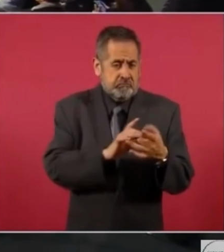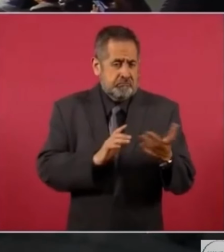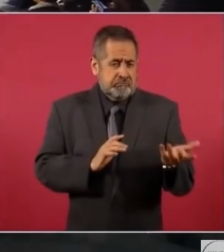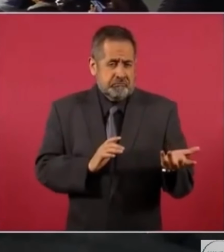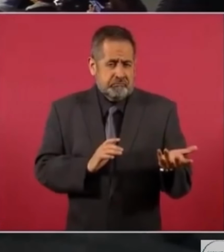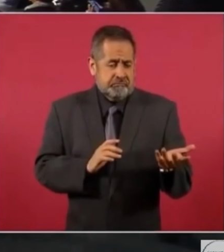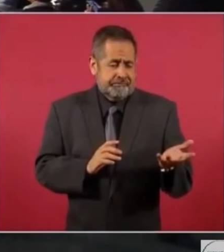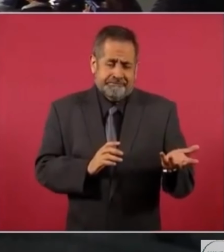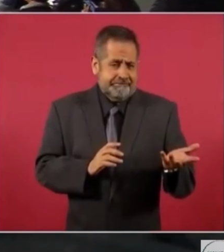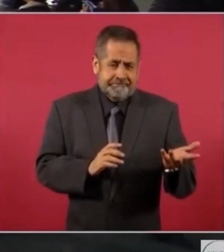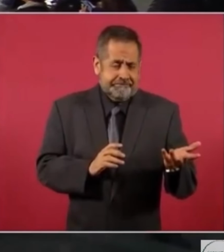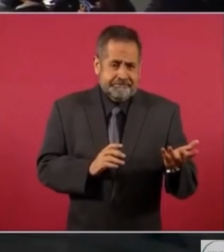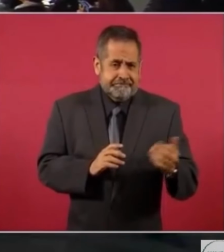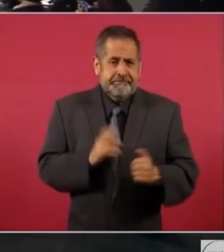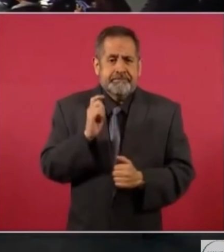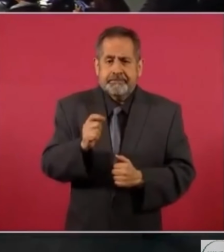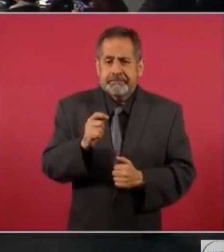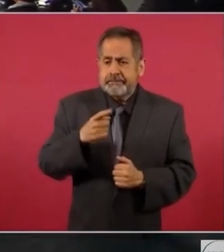ciudadanos